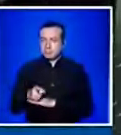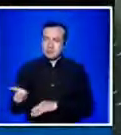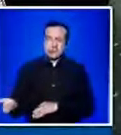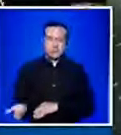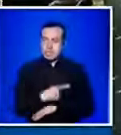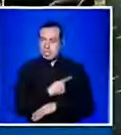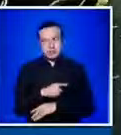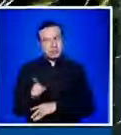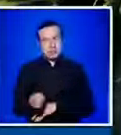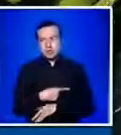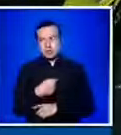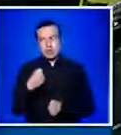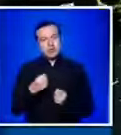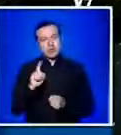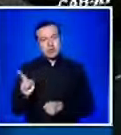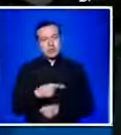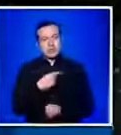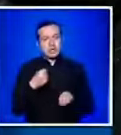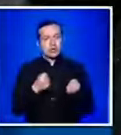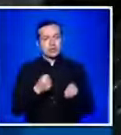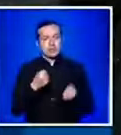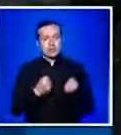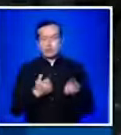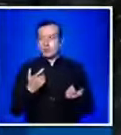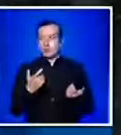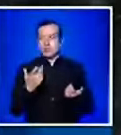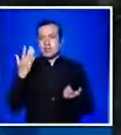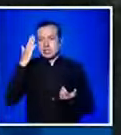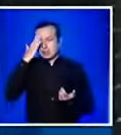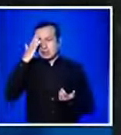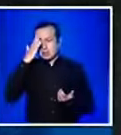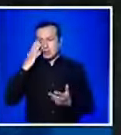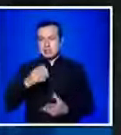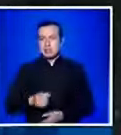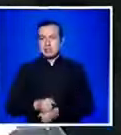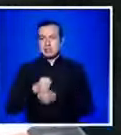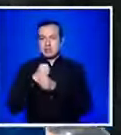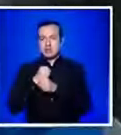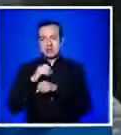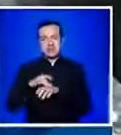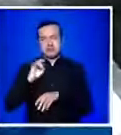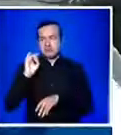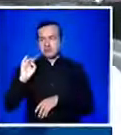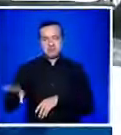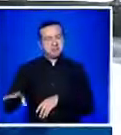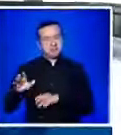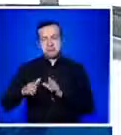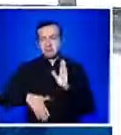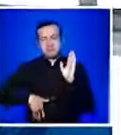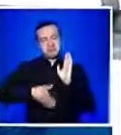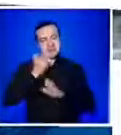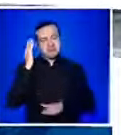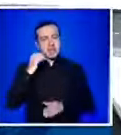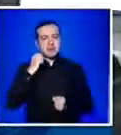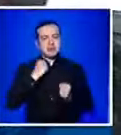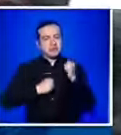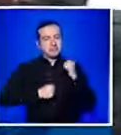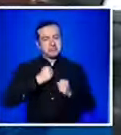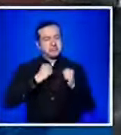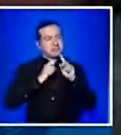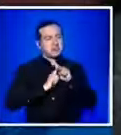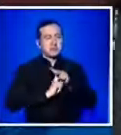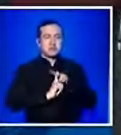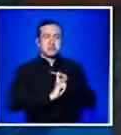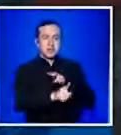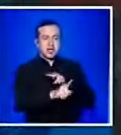a bajarnos del vehículo, y entonces nosotros, como sabemos que tenemos ese dispositivo de seguridad, ¿qué hacemos? Nosotros nos bajamos, no ponemos